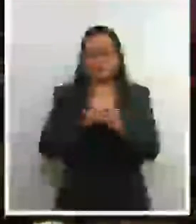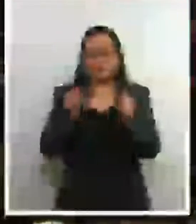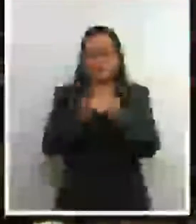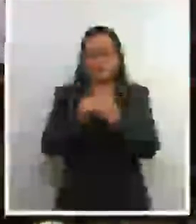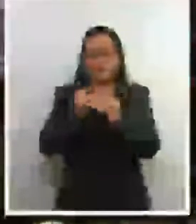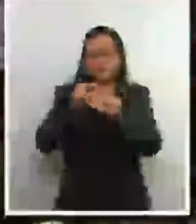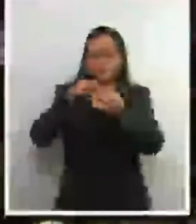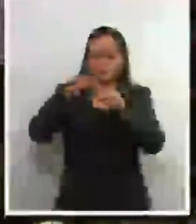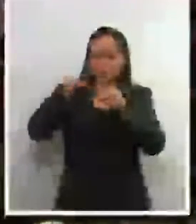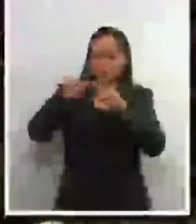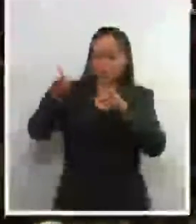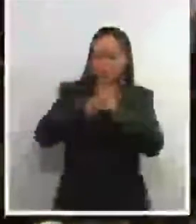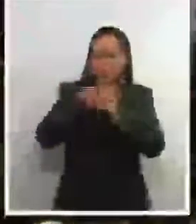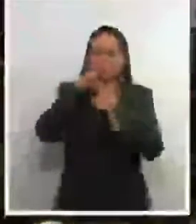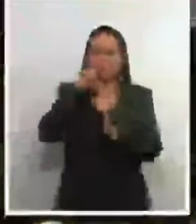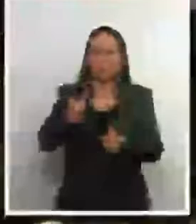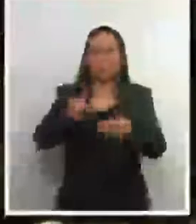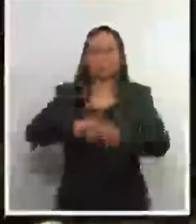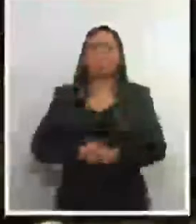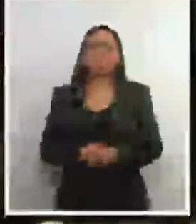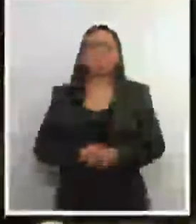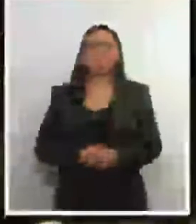Con los numerales no reservados.